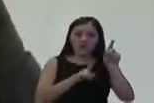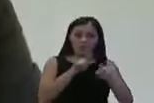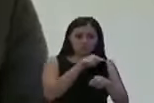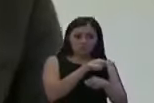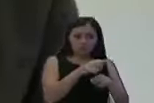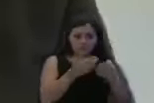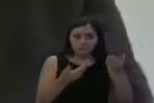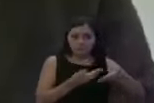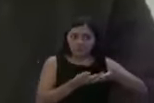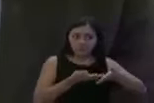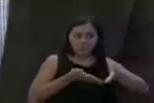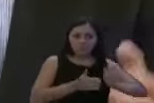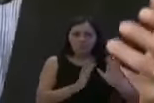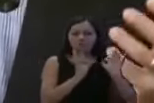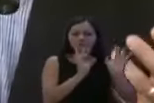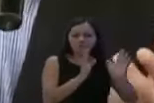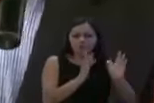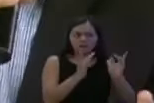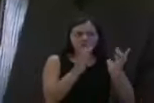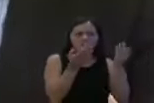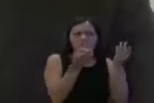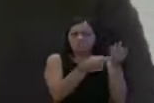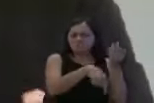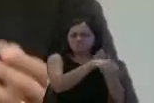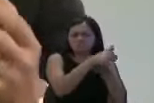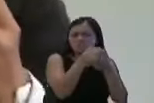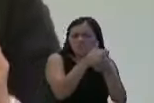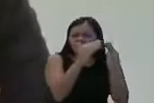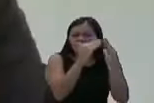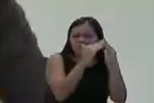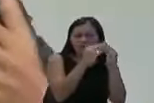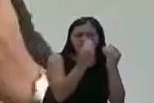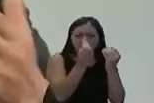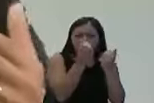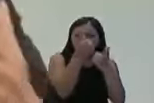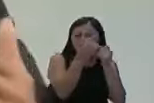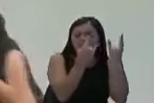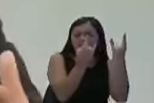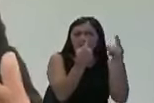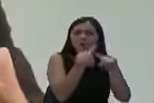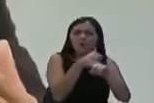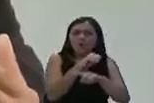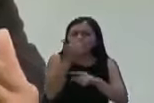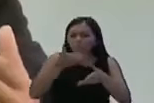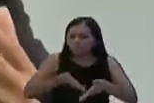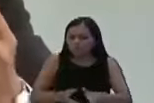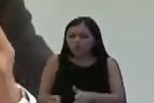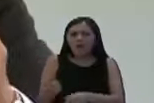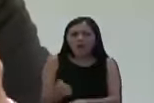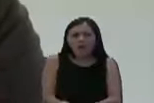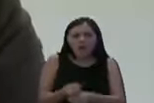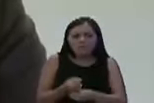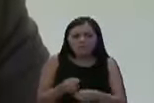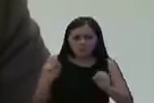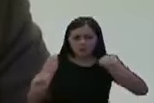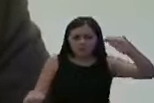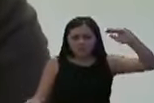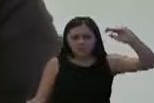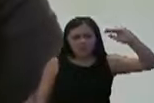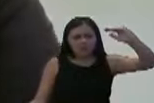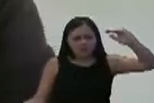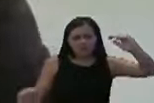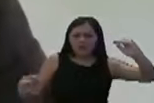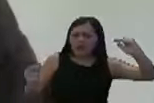absolutamente nada para cambiar una sociedad que produce y reproduce las diferencias desde el